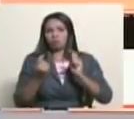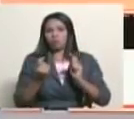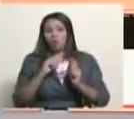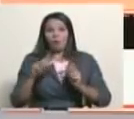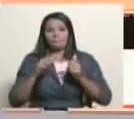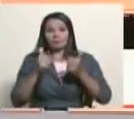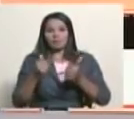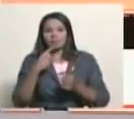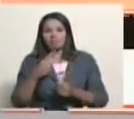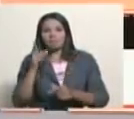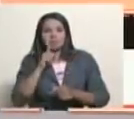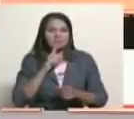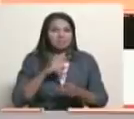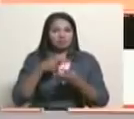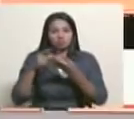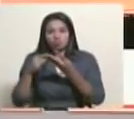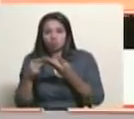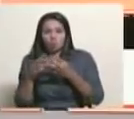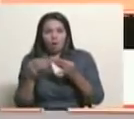empezáramos a desmentir cada mentira